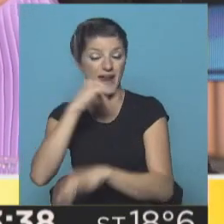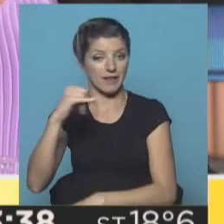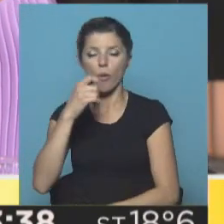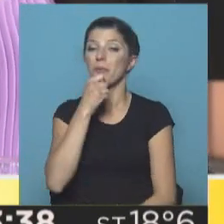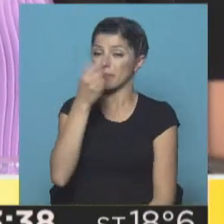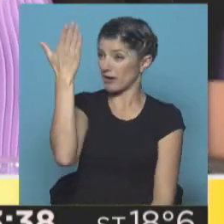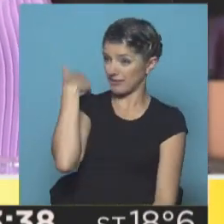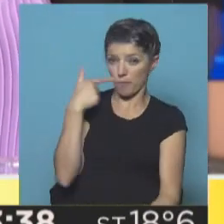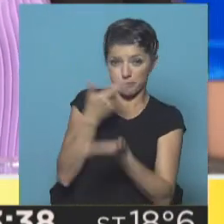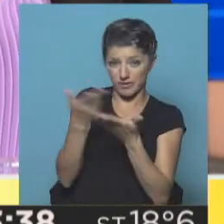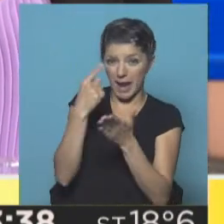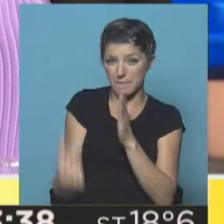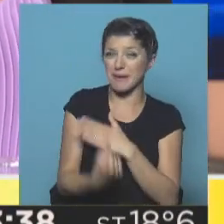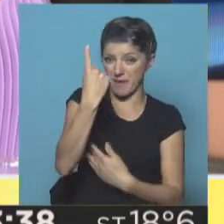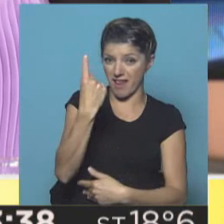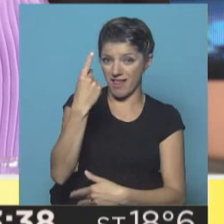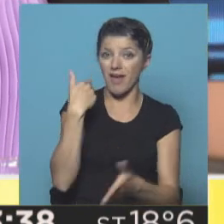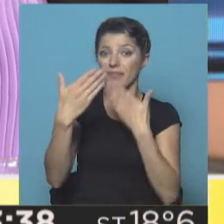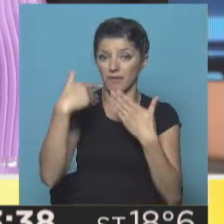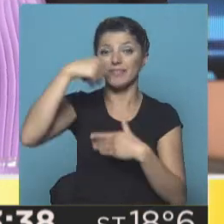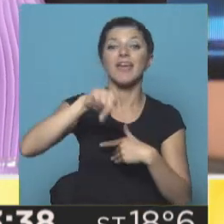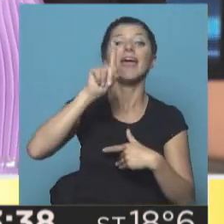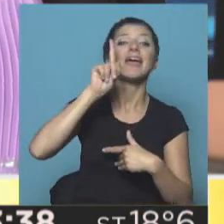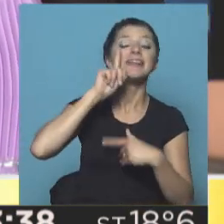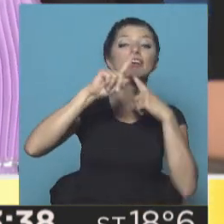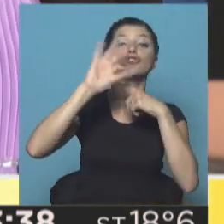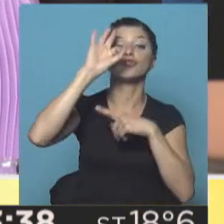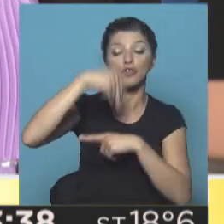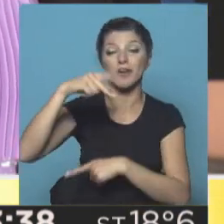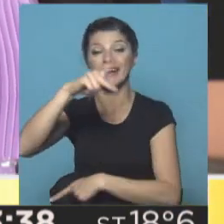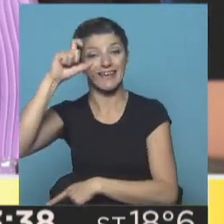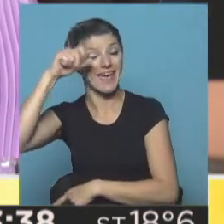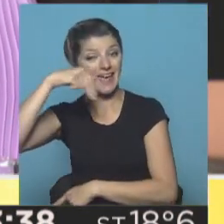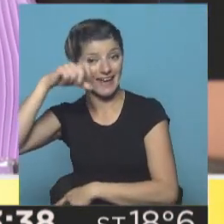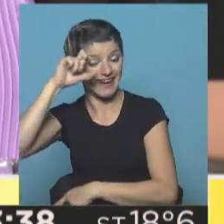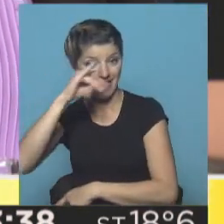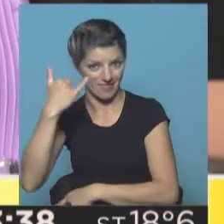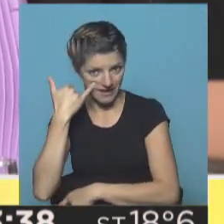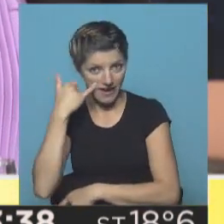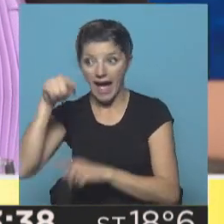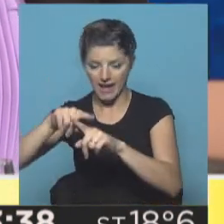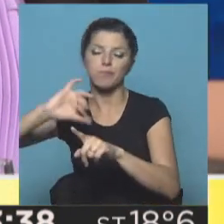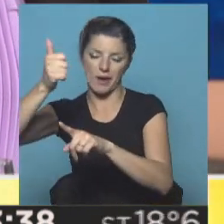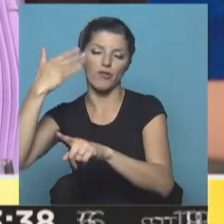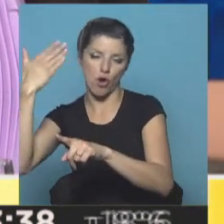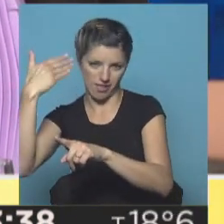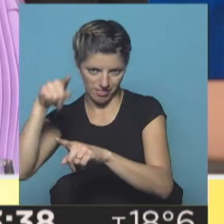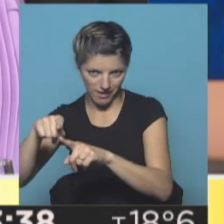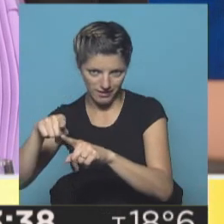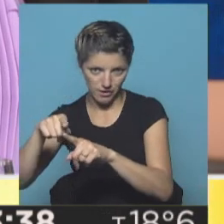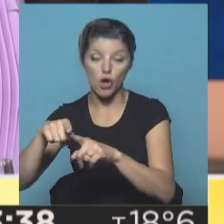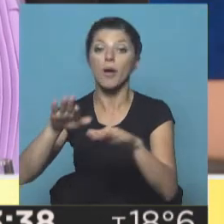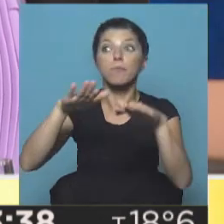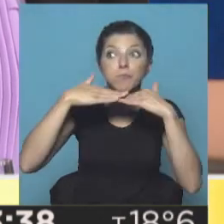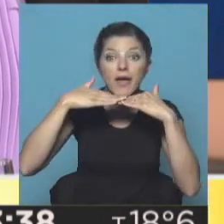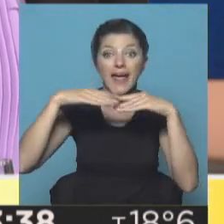debate fundacional de la democracia, que es el debate Nixon-Kennedy. Vos sabés que efectivamente ganó Kennedy el debate. Hay acuerdo esto entre los que lo vieron por la